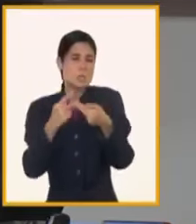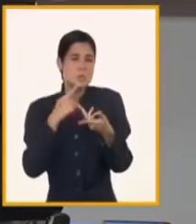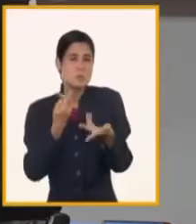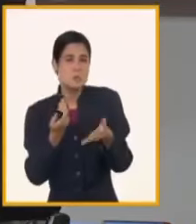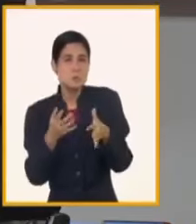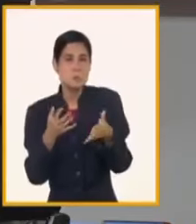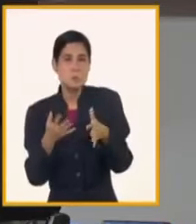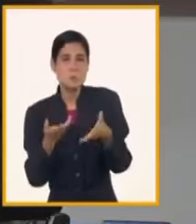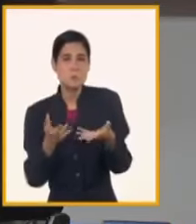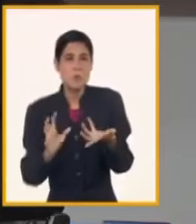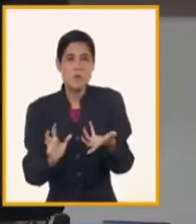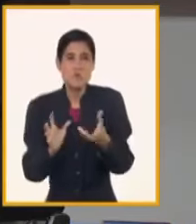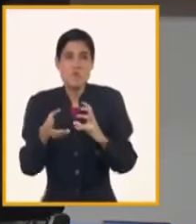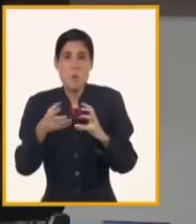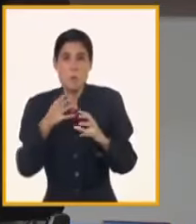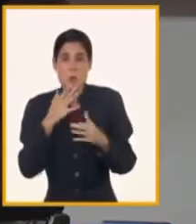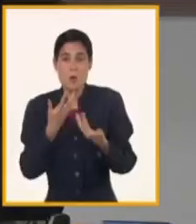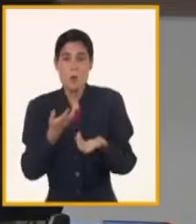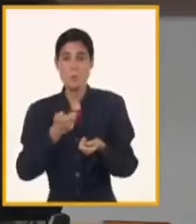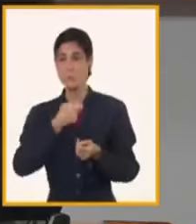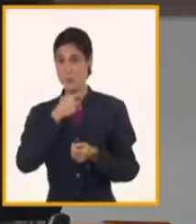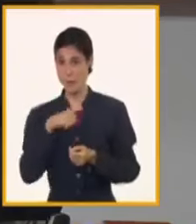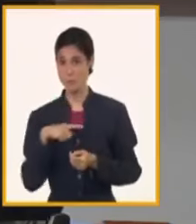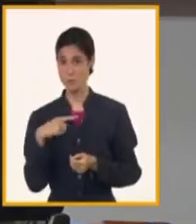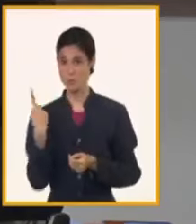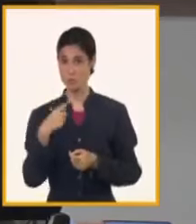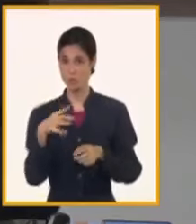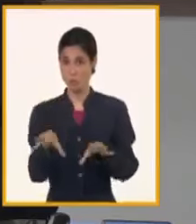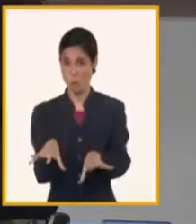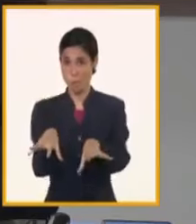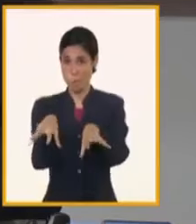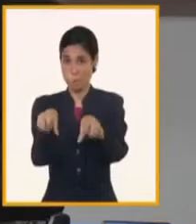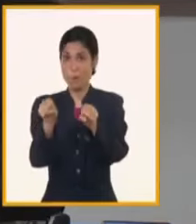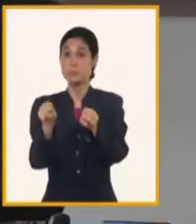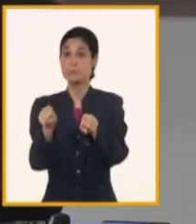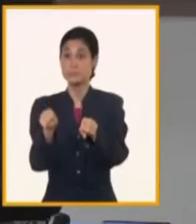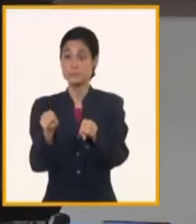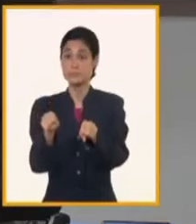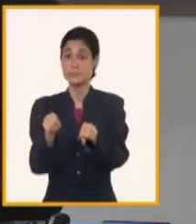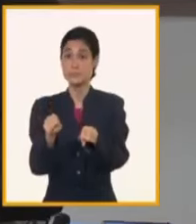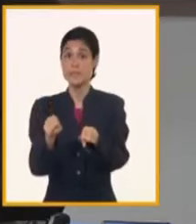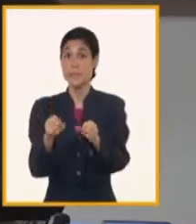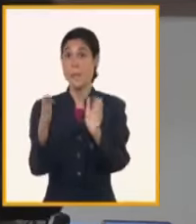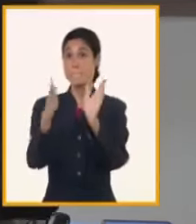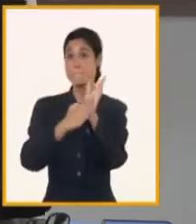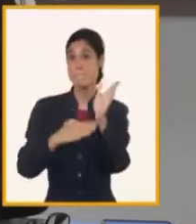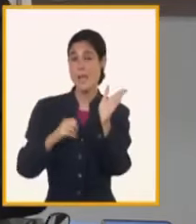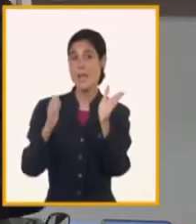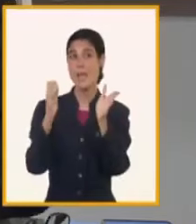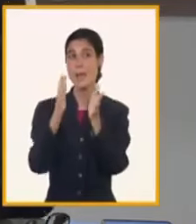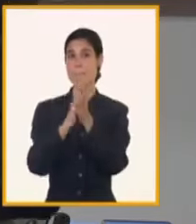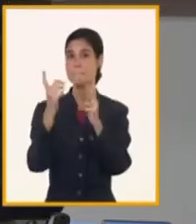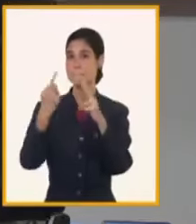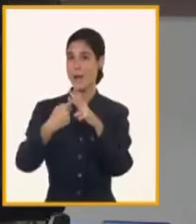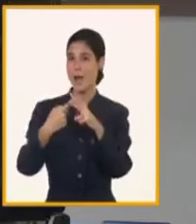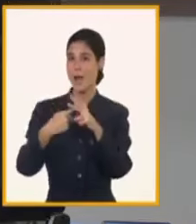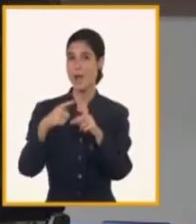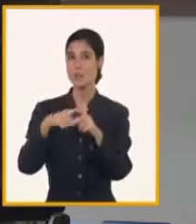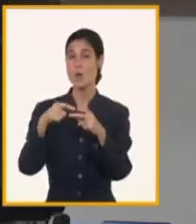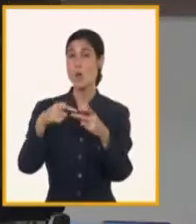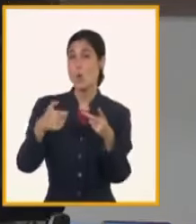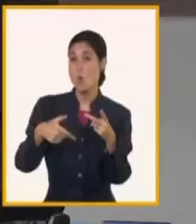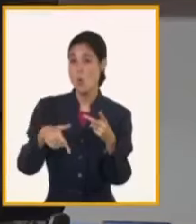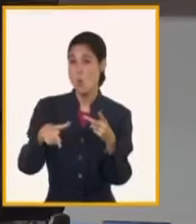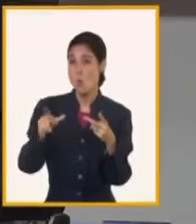das el apagón muchas horas como lo hemos dado en el mes de mayo como lo dimos en el mes de junio como lo dimos en los últimos 15